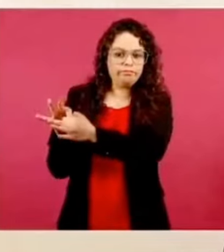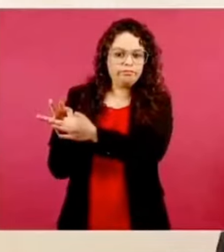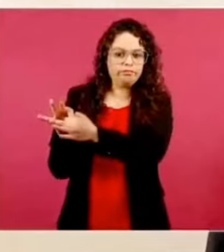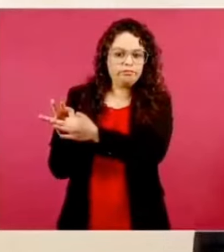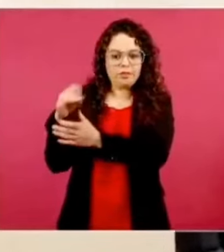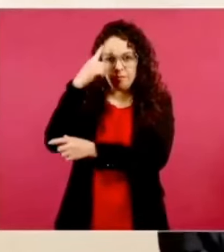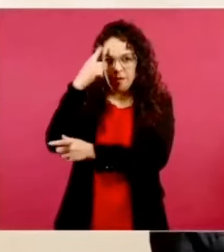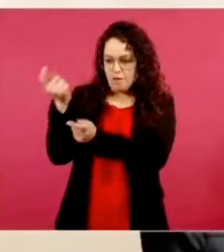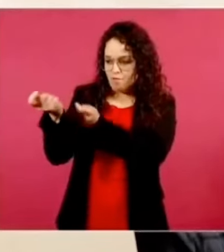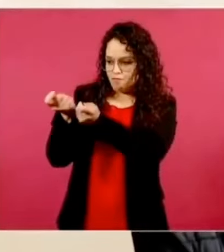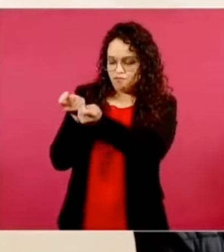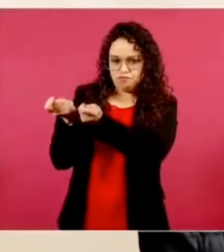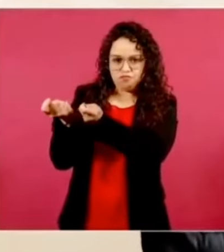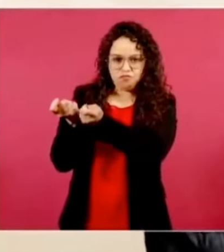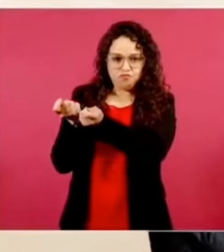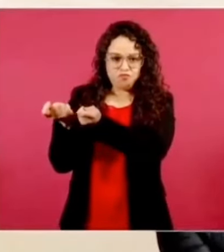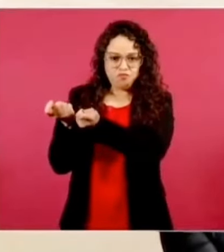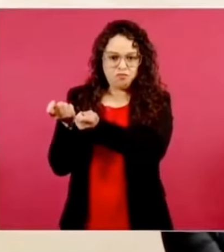de poder.